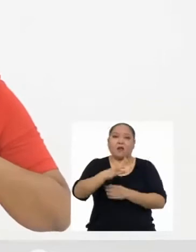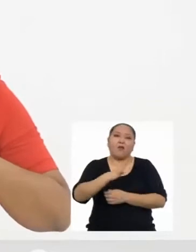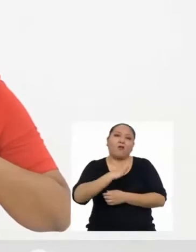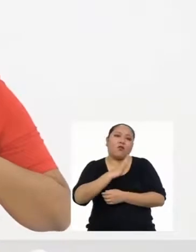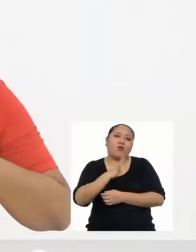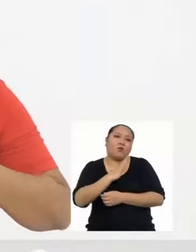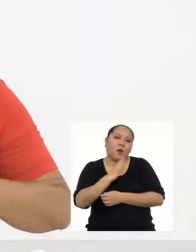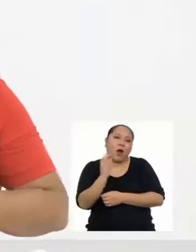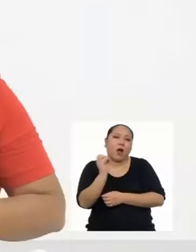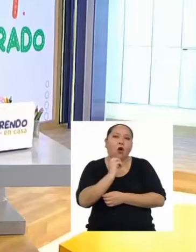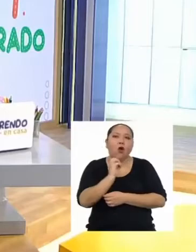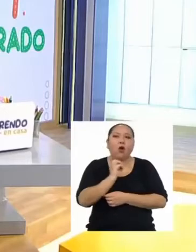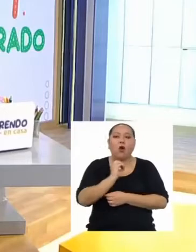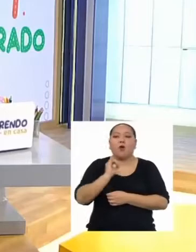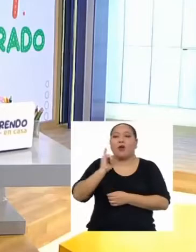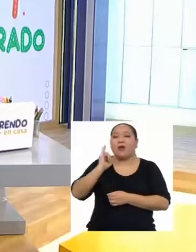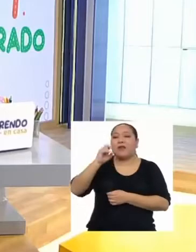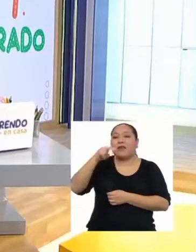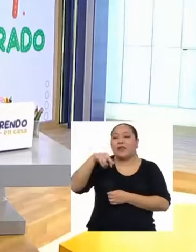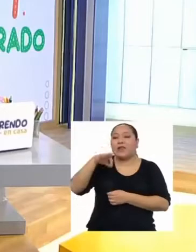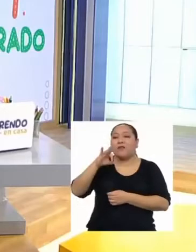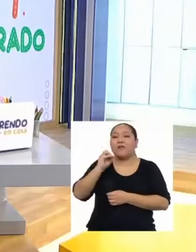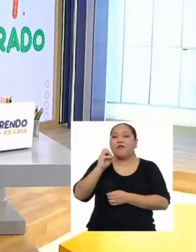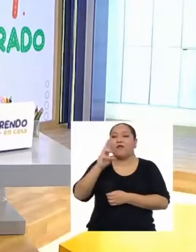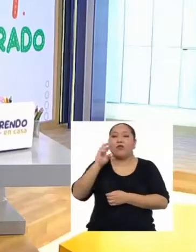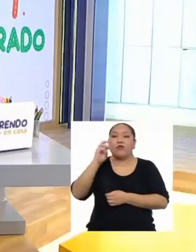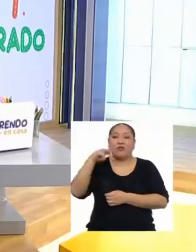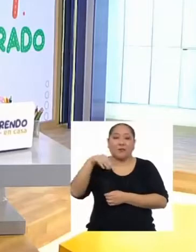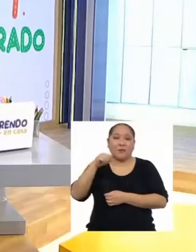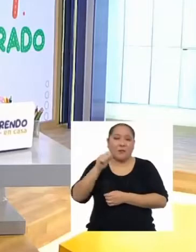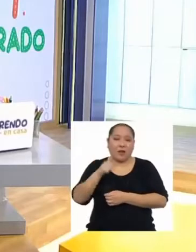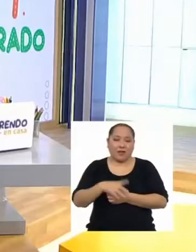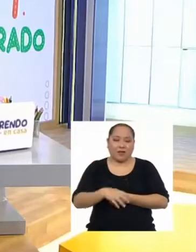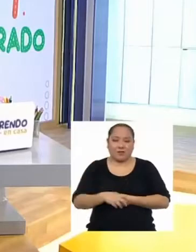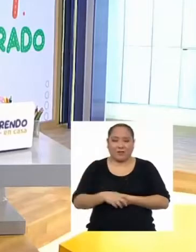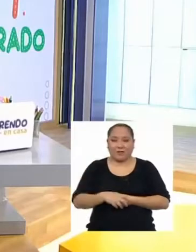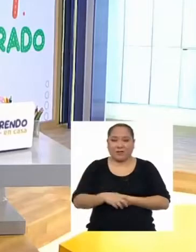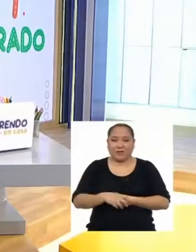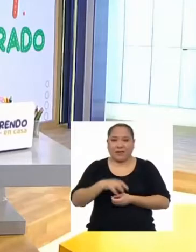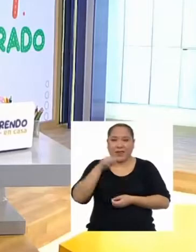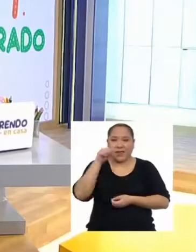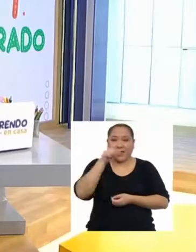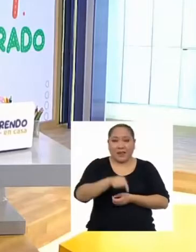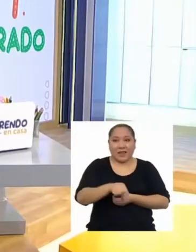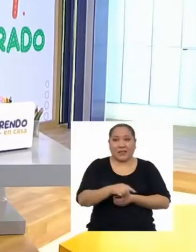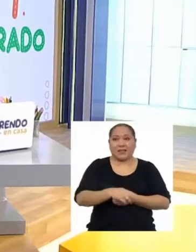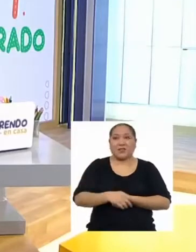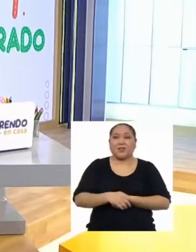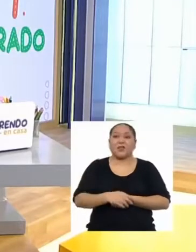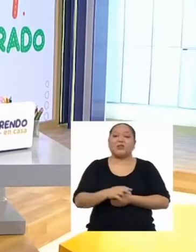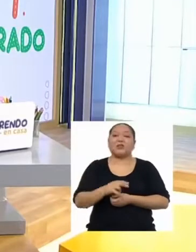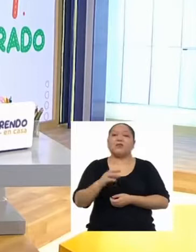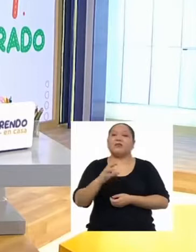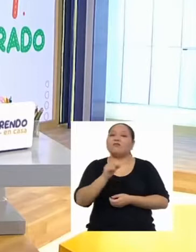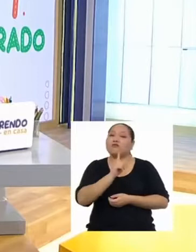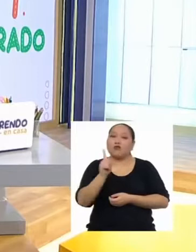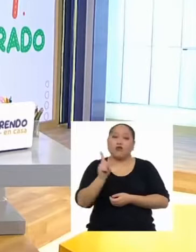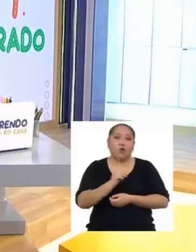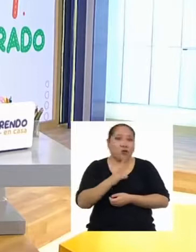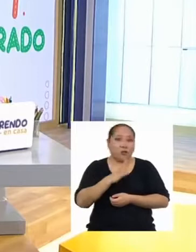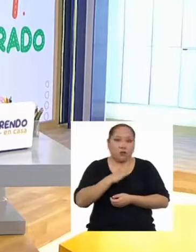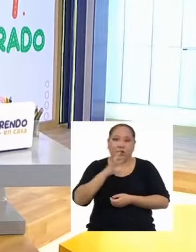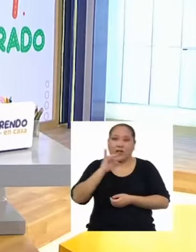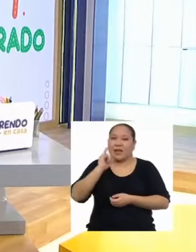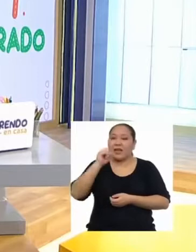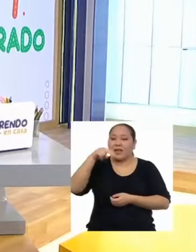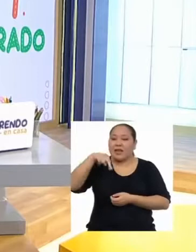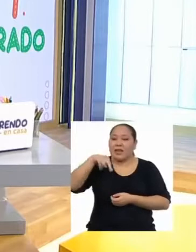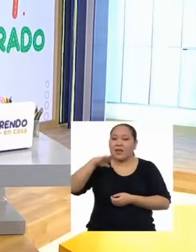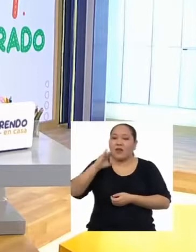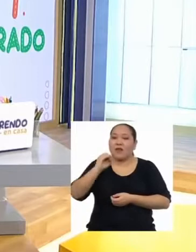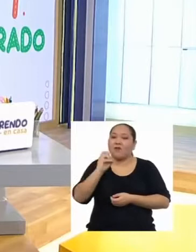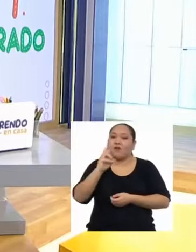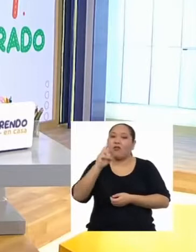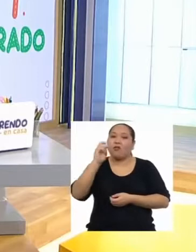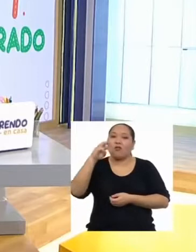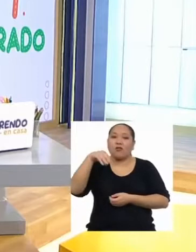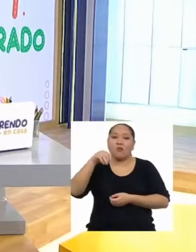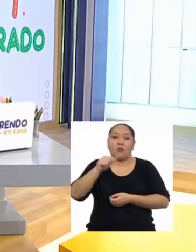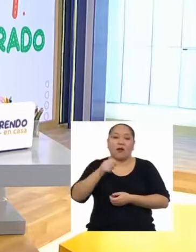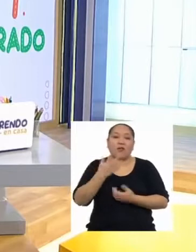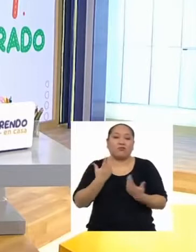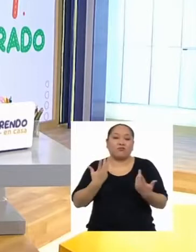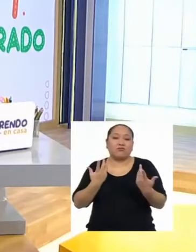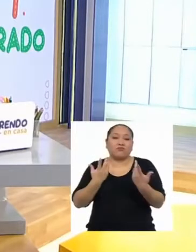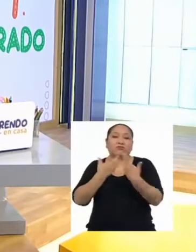o informal. Claro, en este caso es informal porque hay una relación bastante